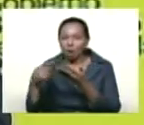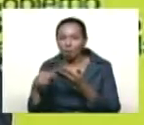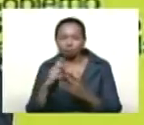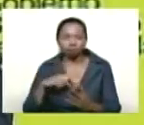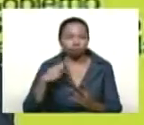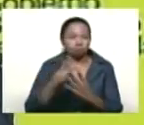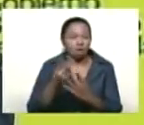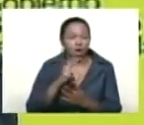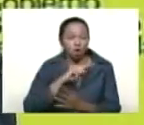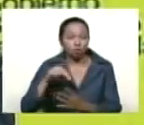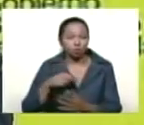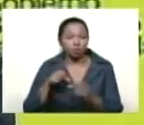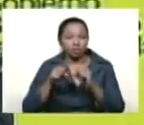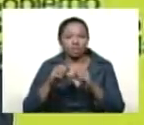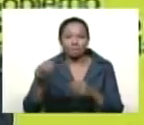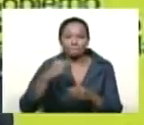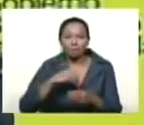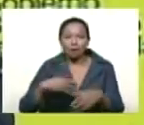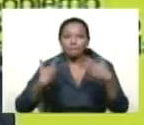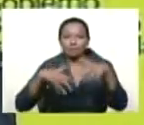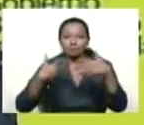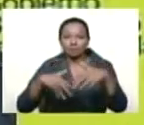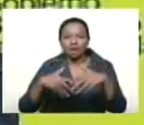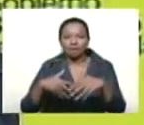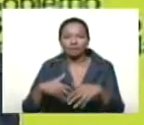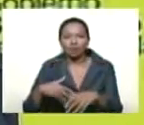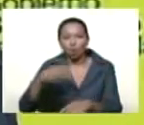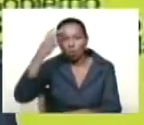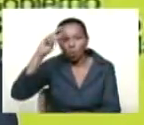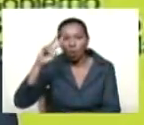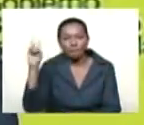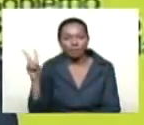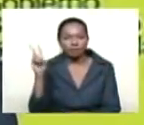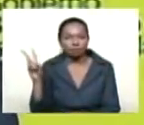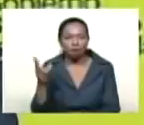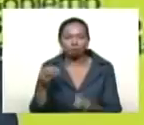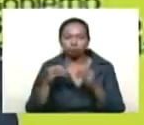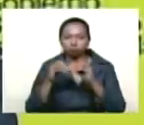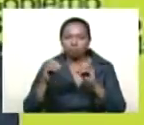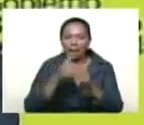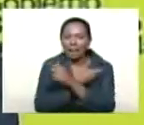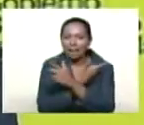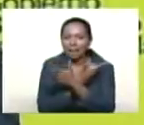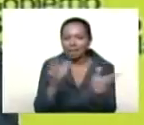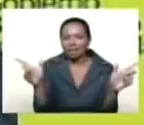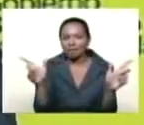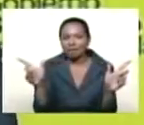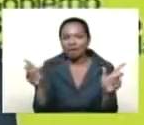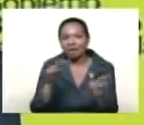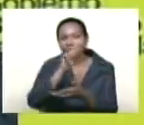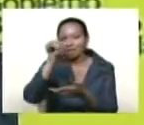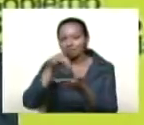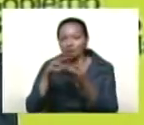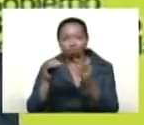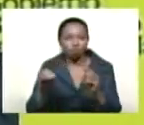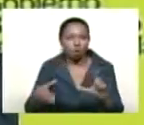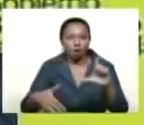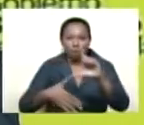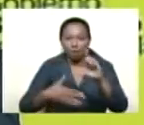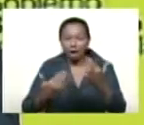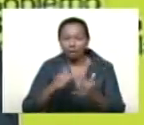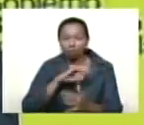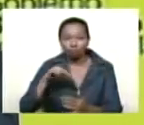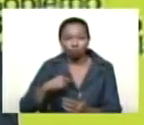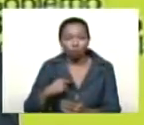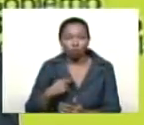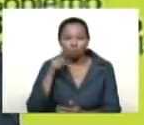voluntad de seguir marchando Cuba y Venezuela por el camino de la liberación nacional latinoamericana